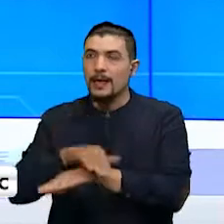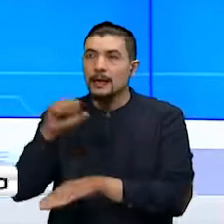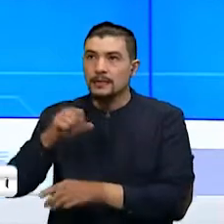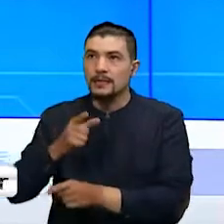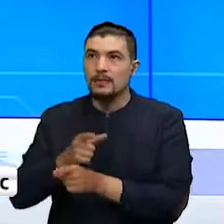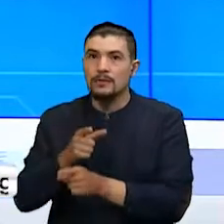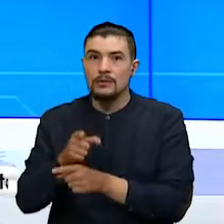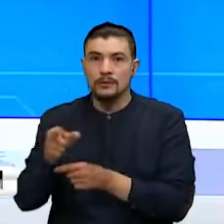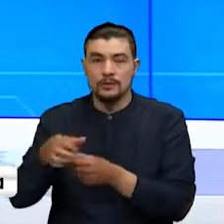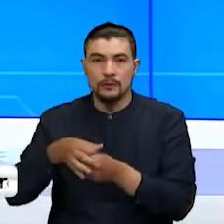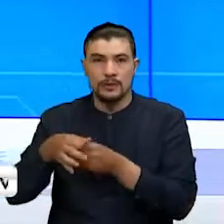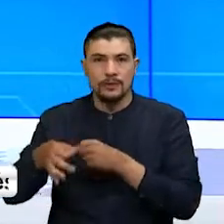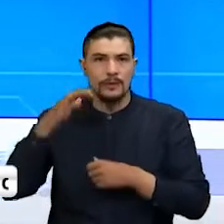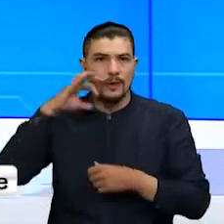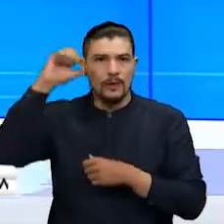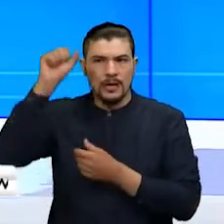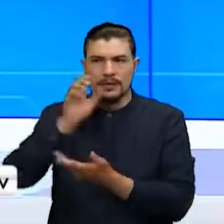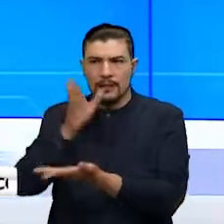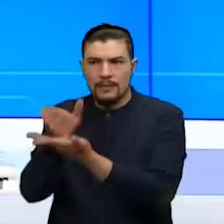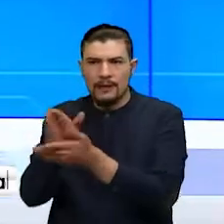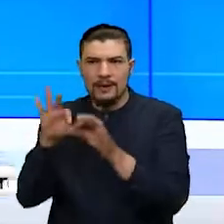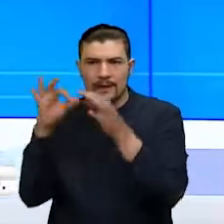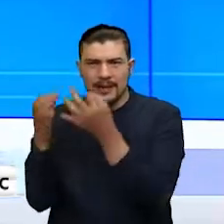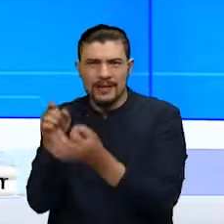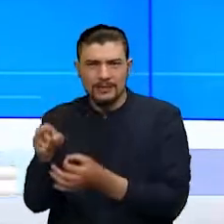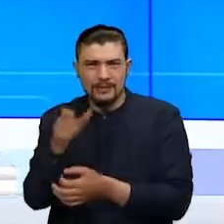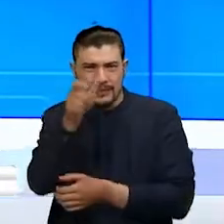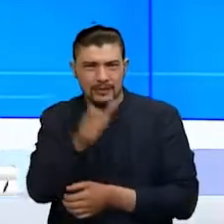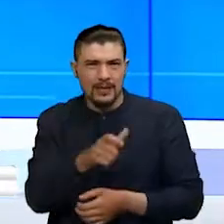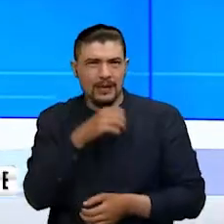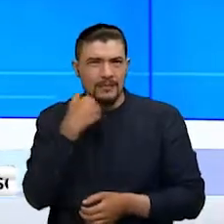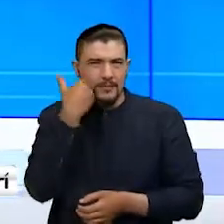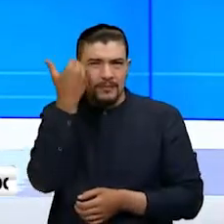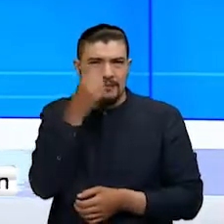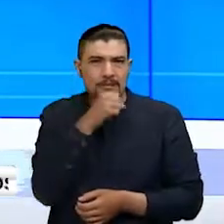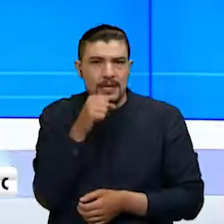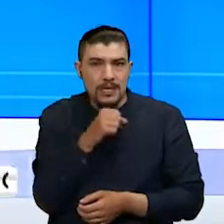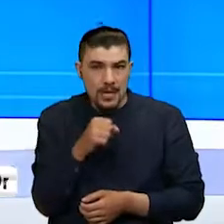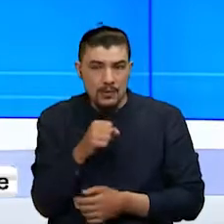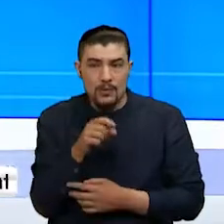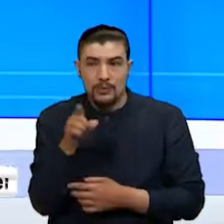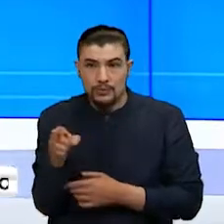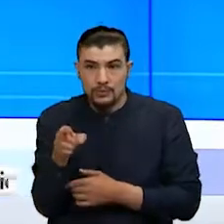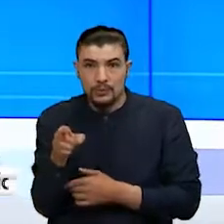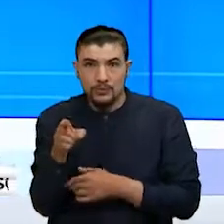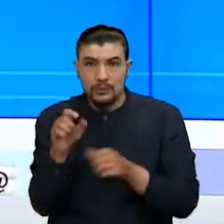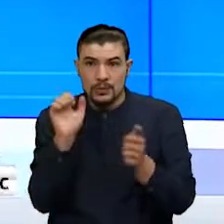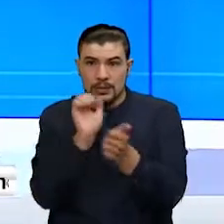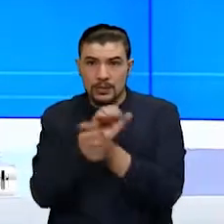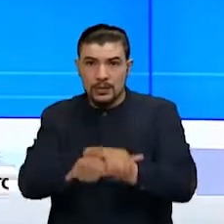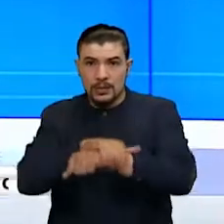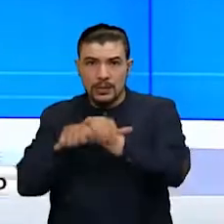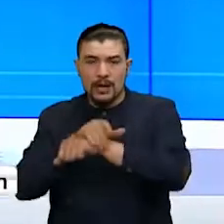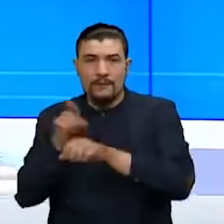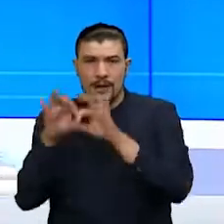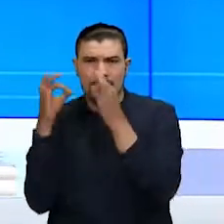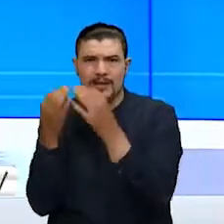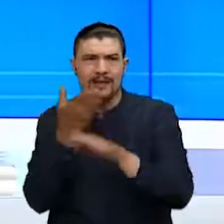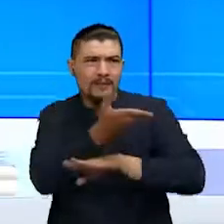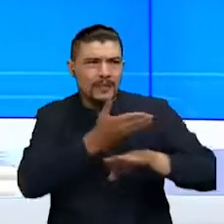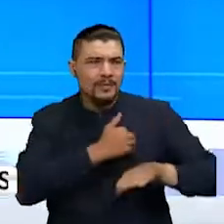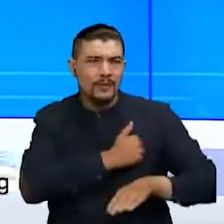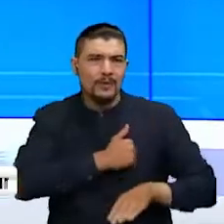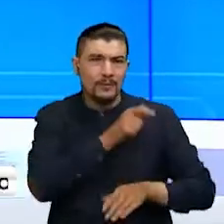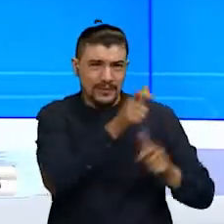Hasta Ocaña llegaron los familiares de un adulto mayor secuestrado en el municipio de Puerto Wilches, en Santander. Hicieron un angustioso llamado a los captores para que